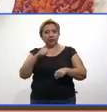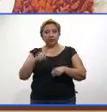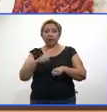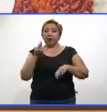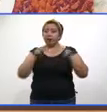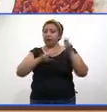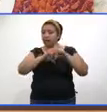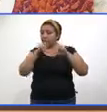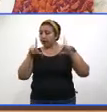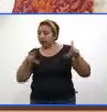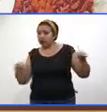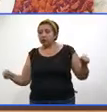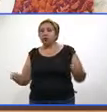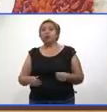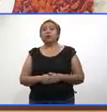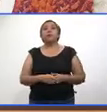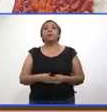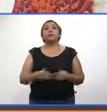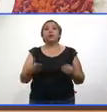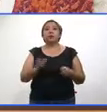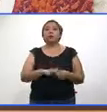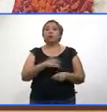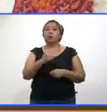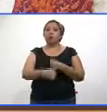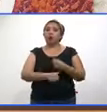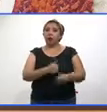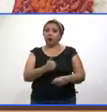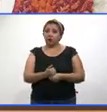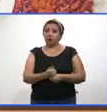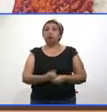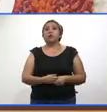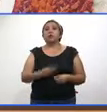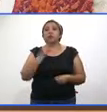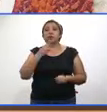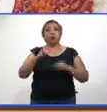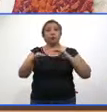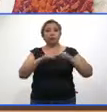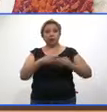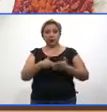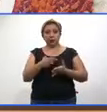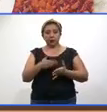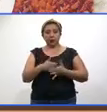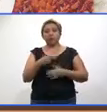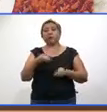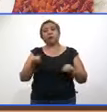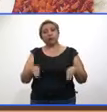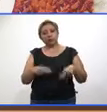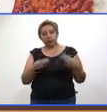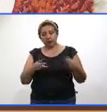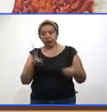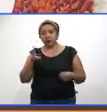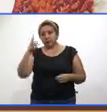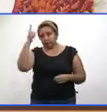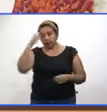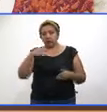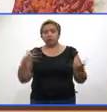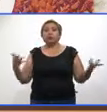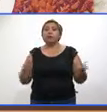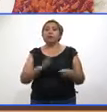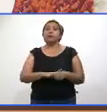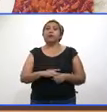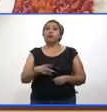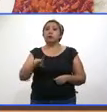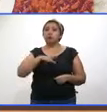En Yucatán, además de ser un medio de transporte, por años ha servido para mover herramientas, mercancías y para generar